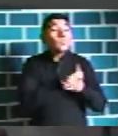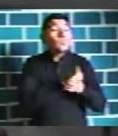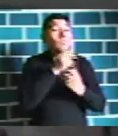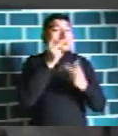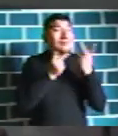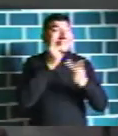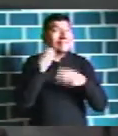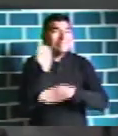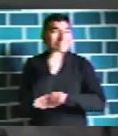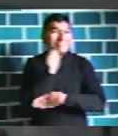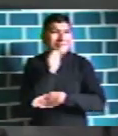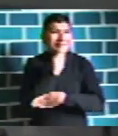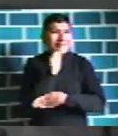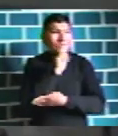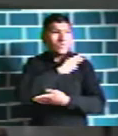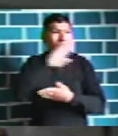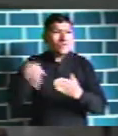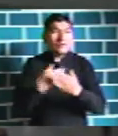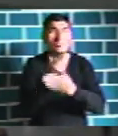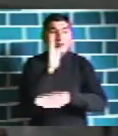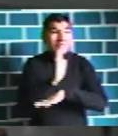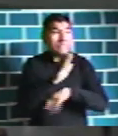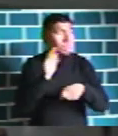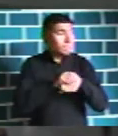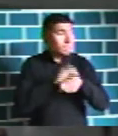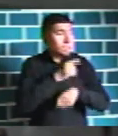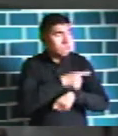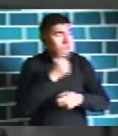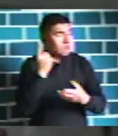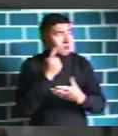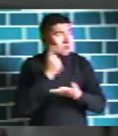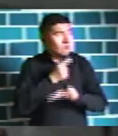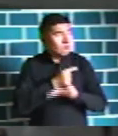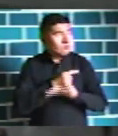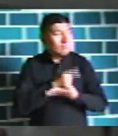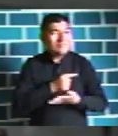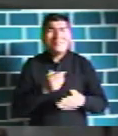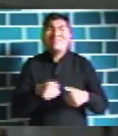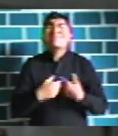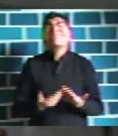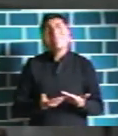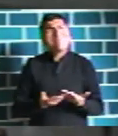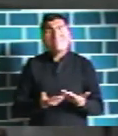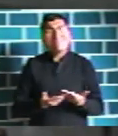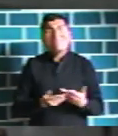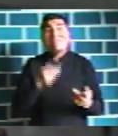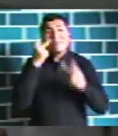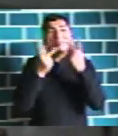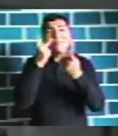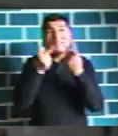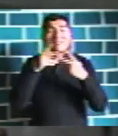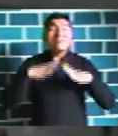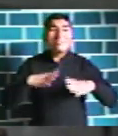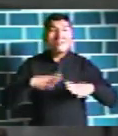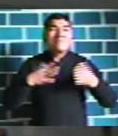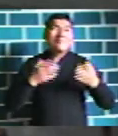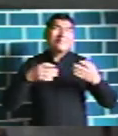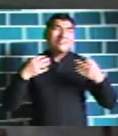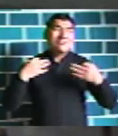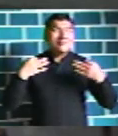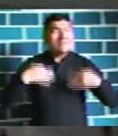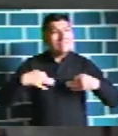en su auto pero toda la tarde le tenía a su esposa no pues está yendo a pasear tanta